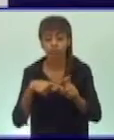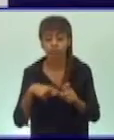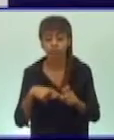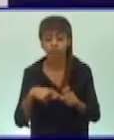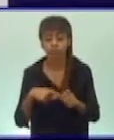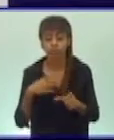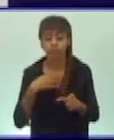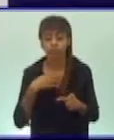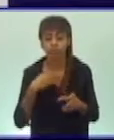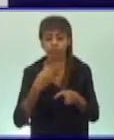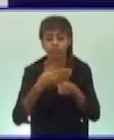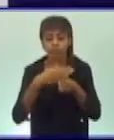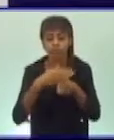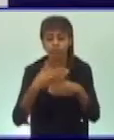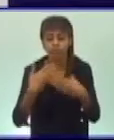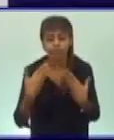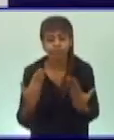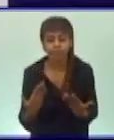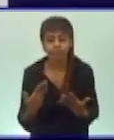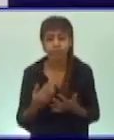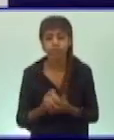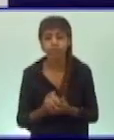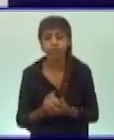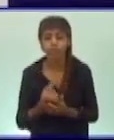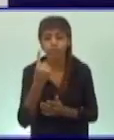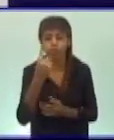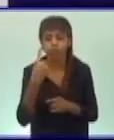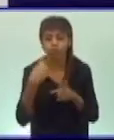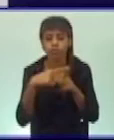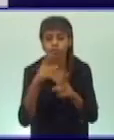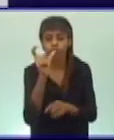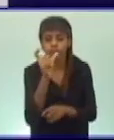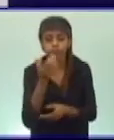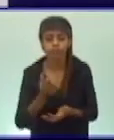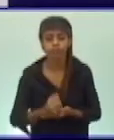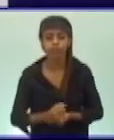tiene que definirse por una sola palabra: